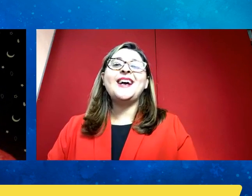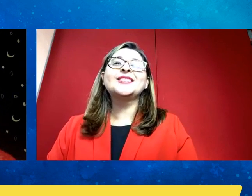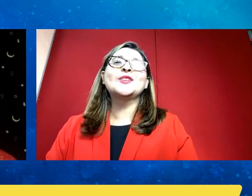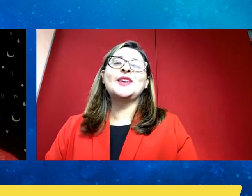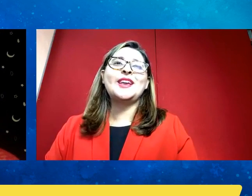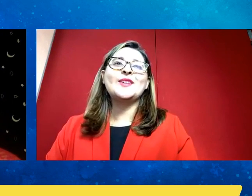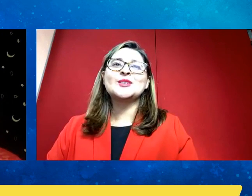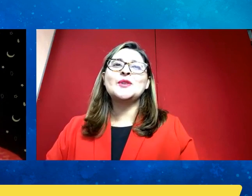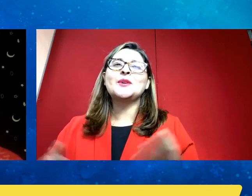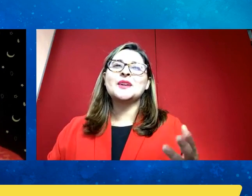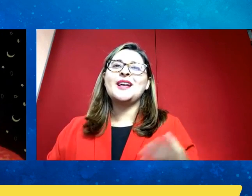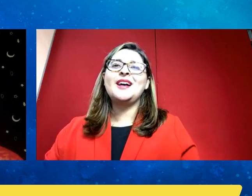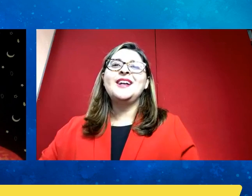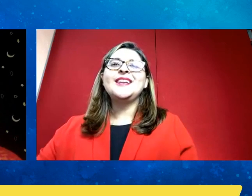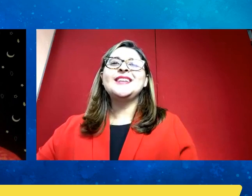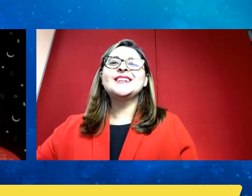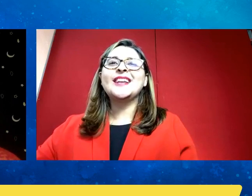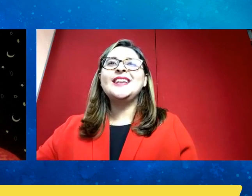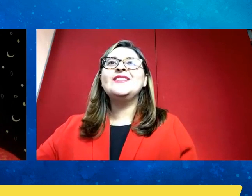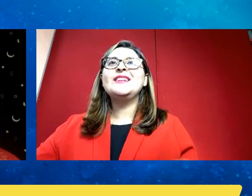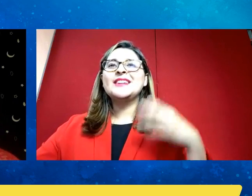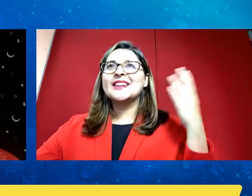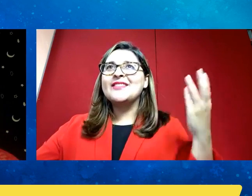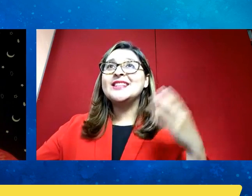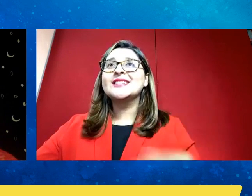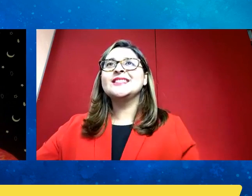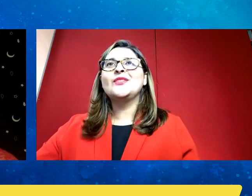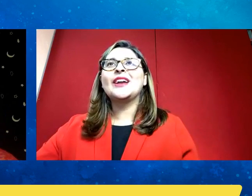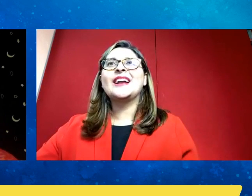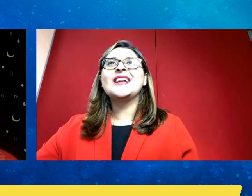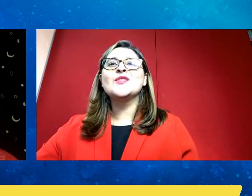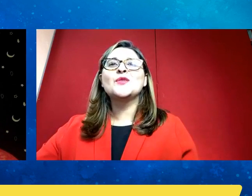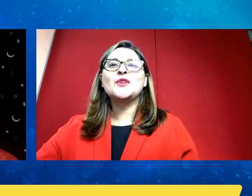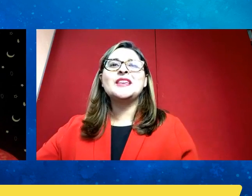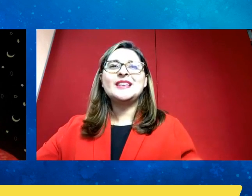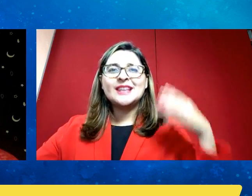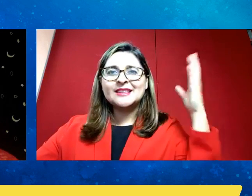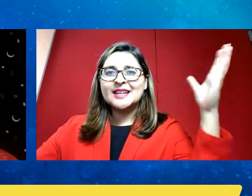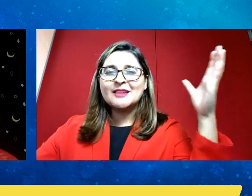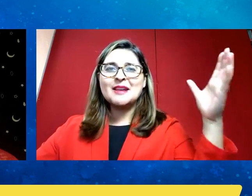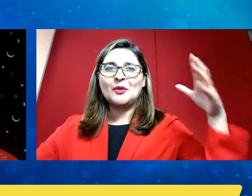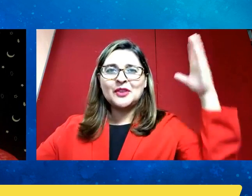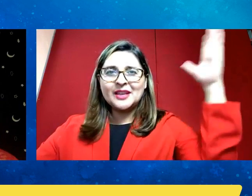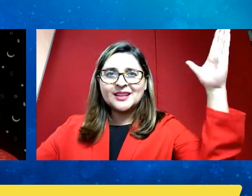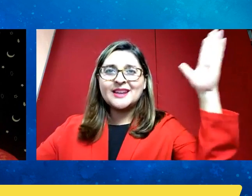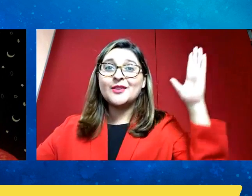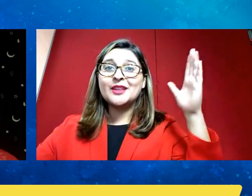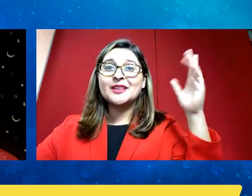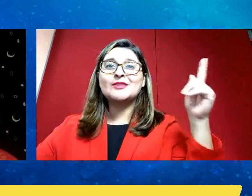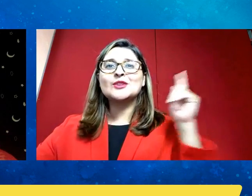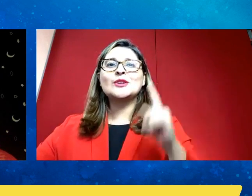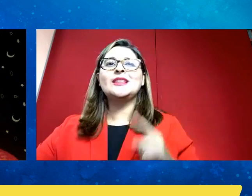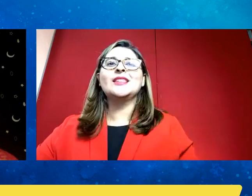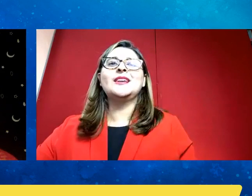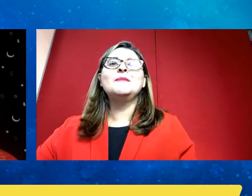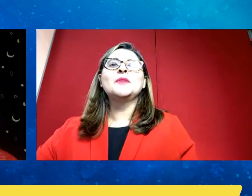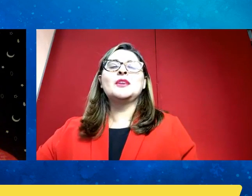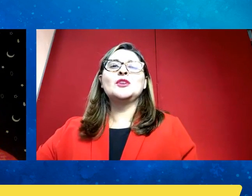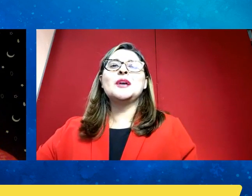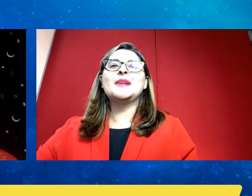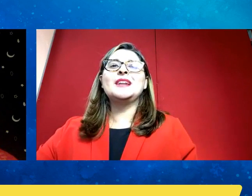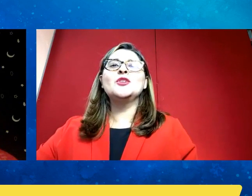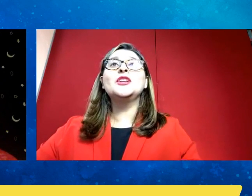este Astrogeo. Ha sido una jornada increíble. Revisen si fue ganador. Bueno, ahí ya sabíamos, 10 ganadores del libro El Sol y 10